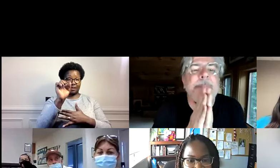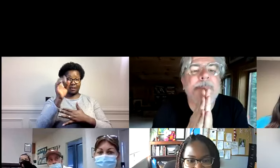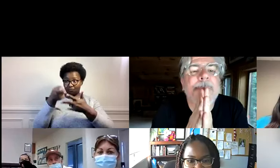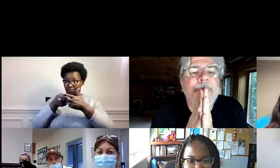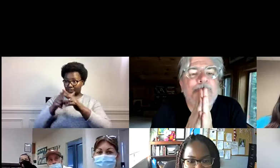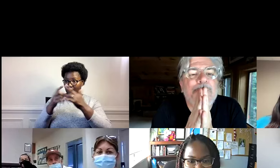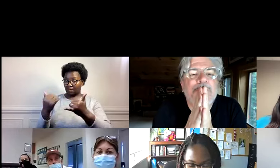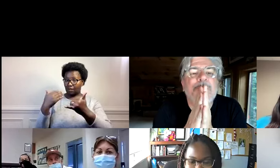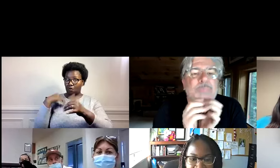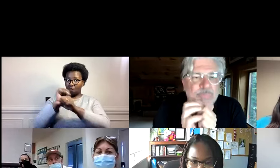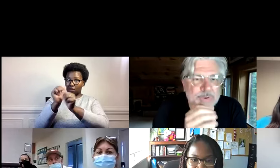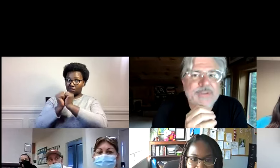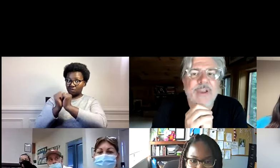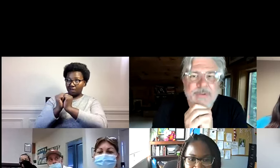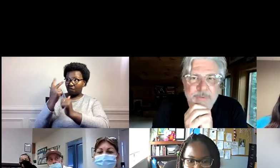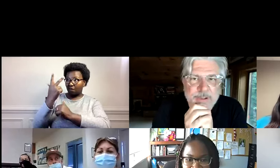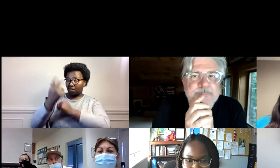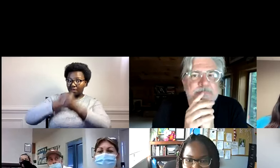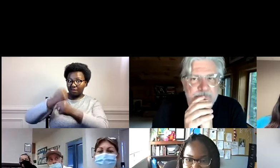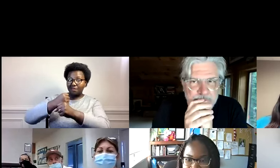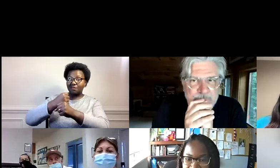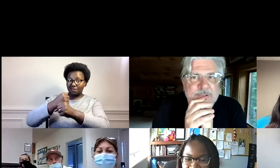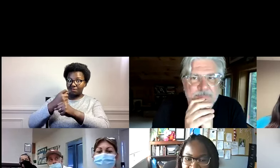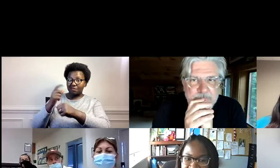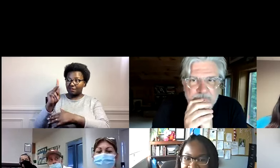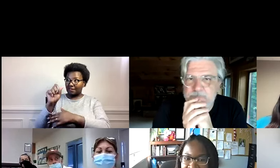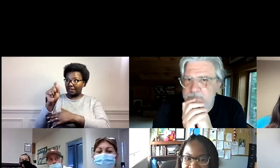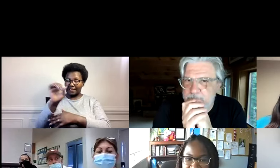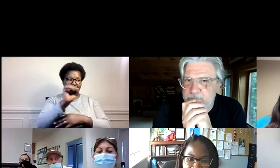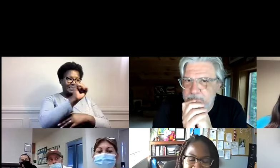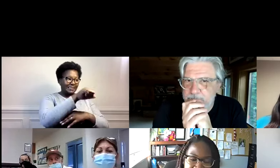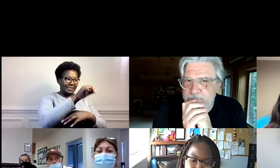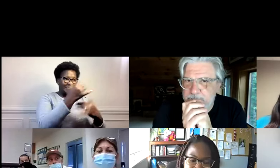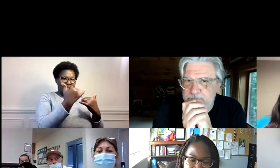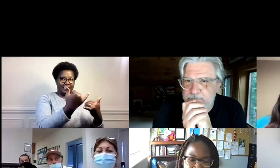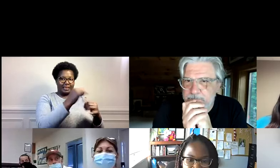Sí, hemos estado trabajando juntas por tres años. Tres años. años. bien.